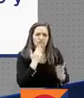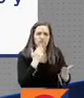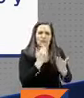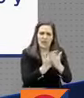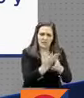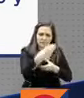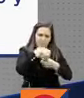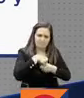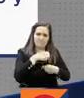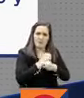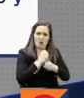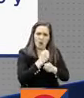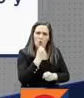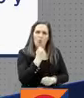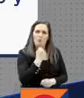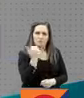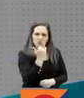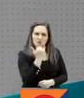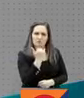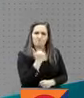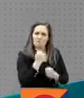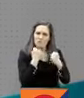por Millonarios. Fuerza, Freddy.